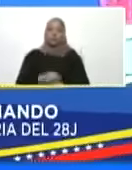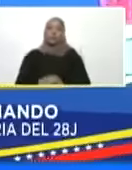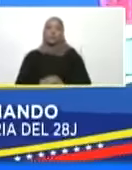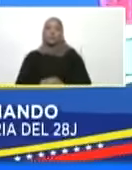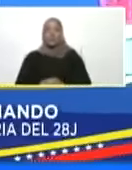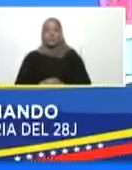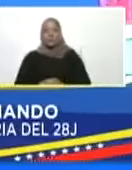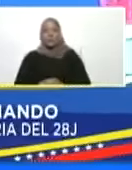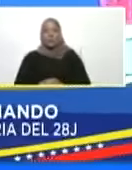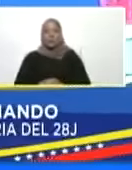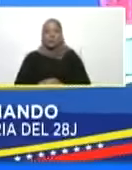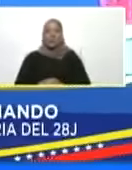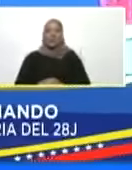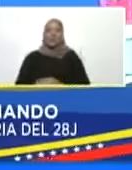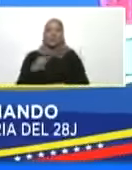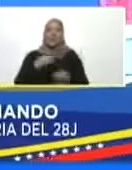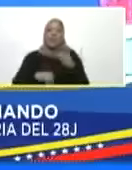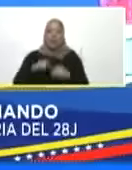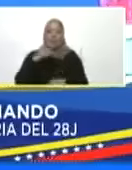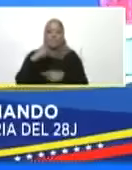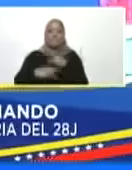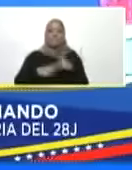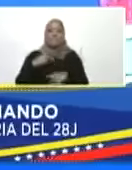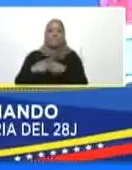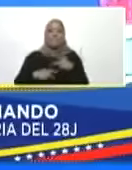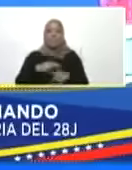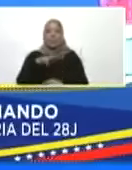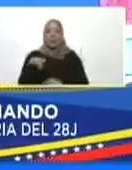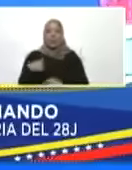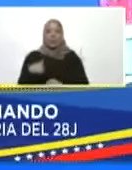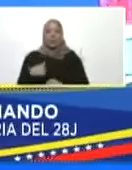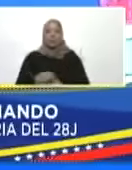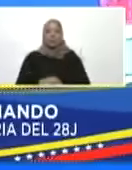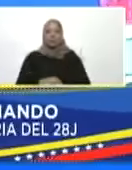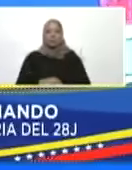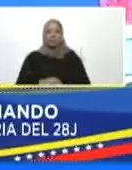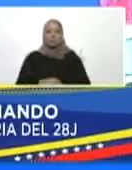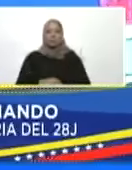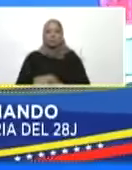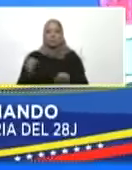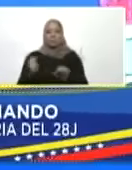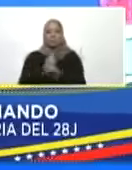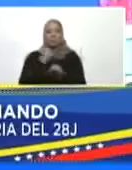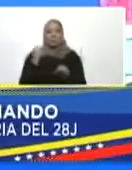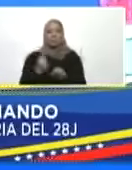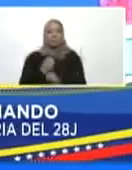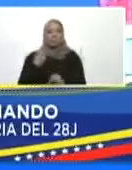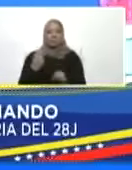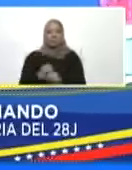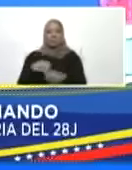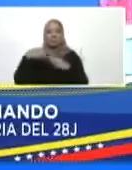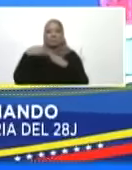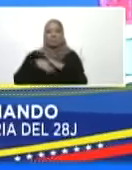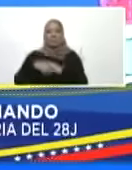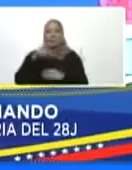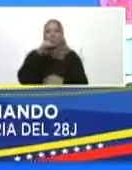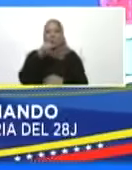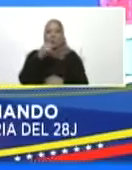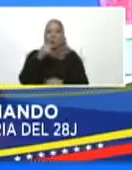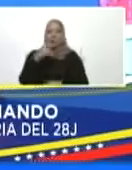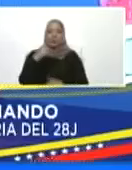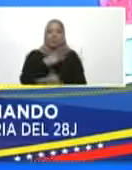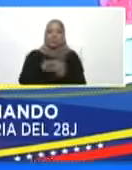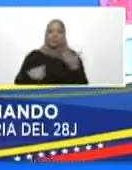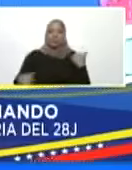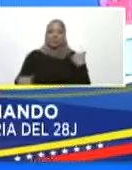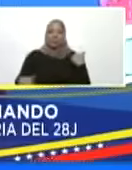todos los sectores productivos, empresariales, de trabajadores, de trabajadoras, agroproductivo. Va